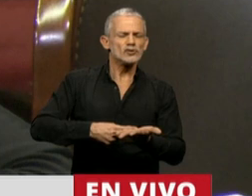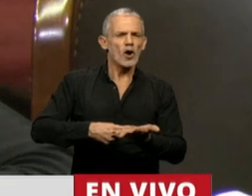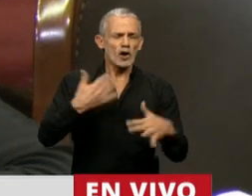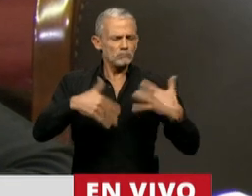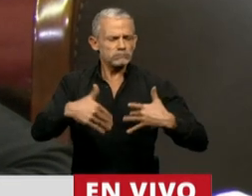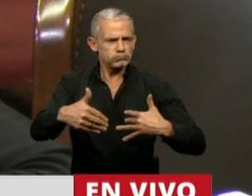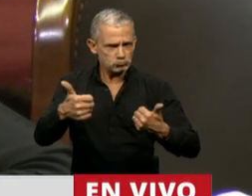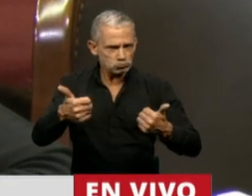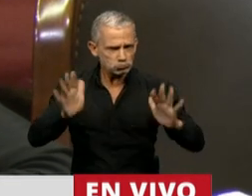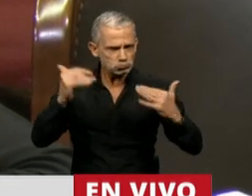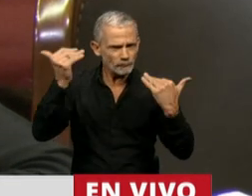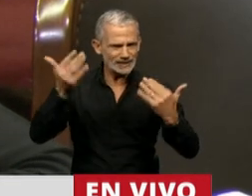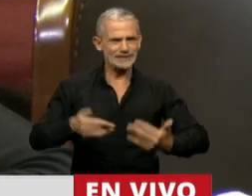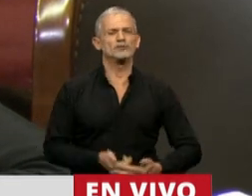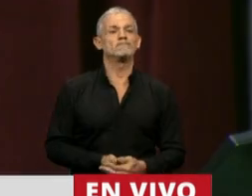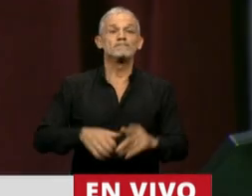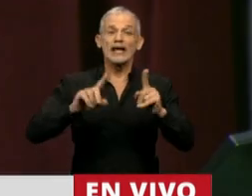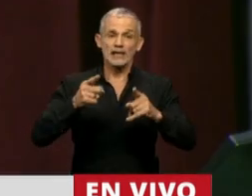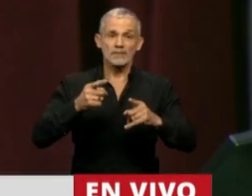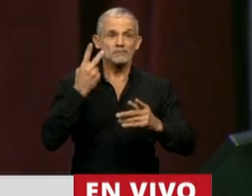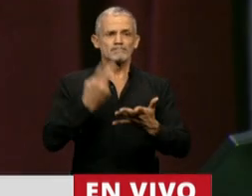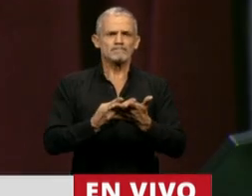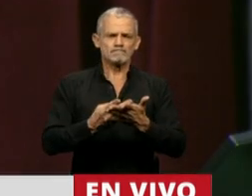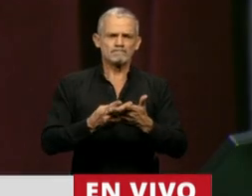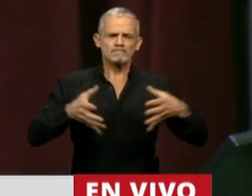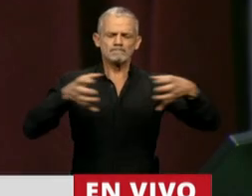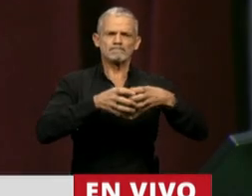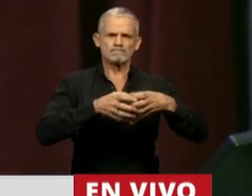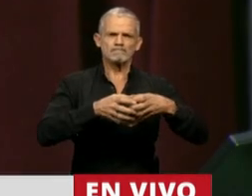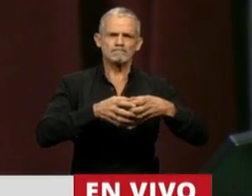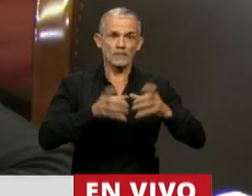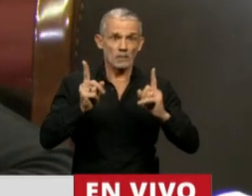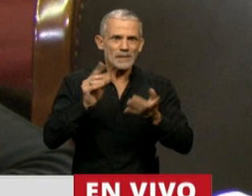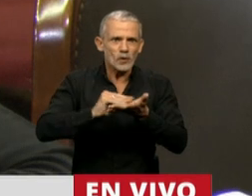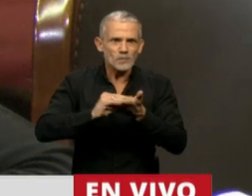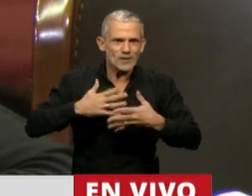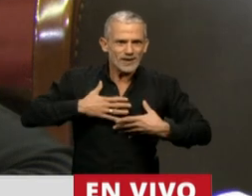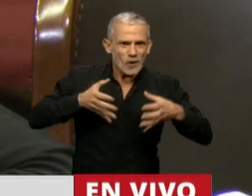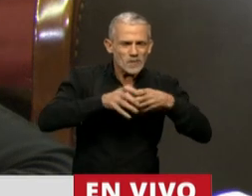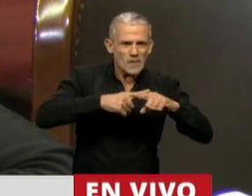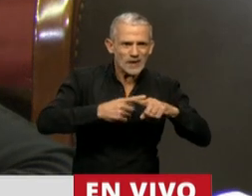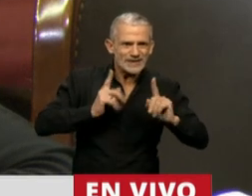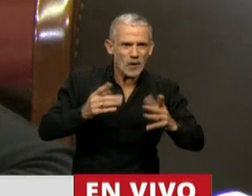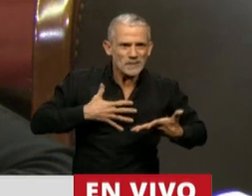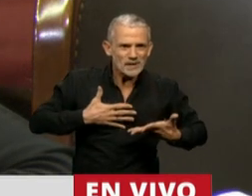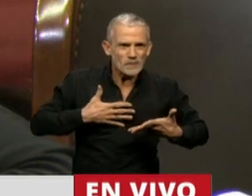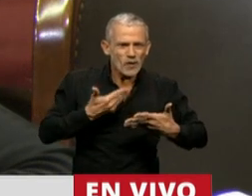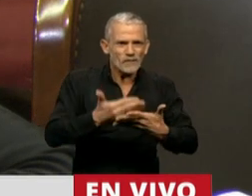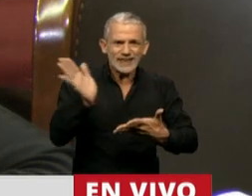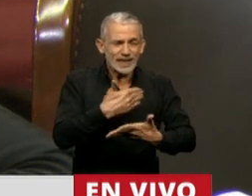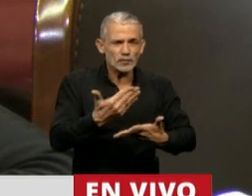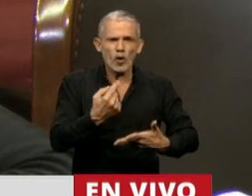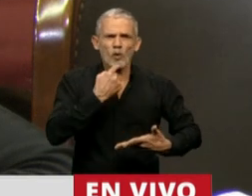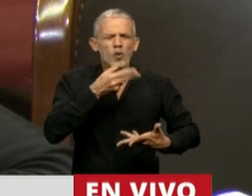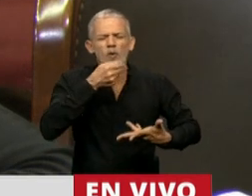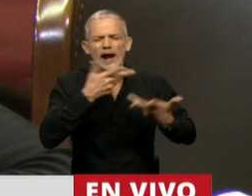decisión quiero también reconocer a nuestra bancada Porque siendo un diputado de nuestra bancada no dudamos un